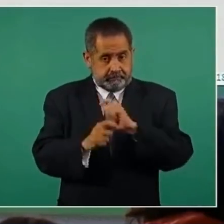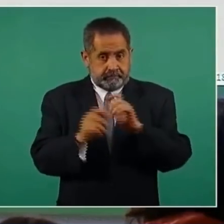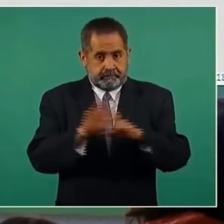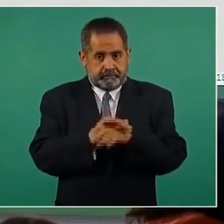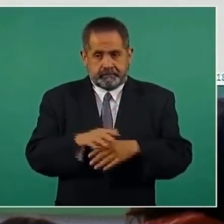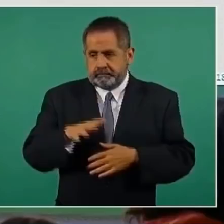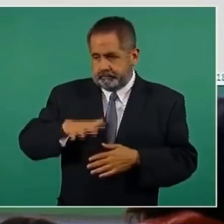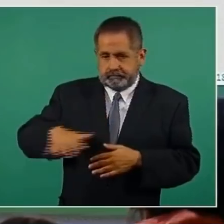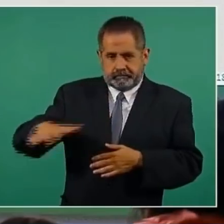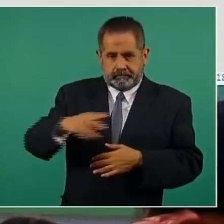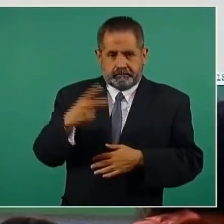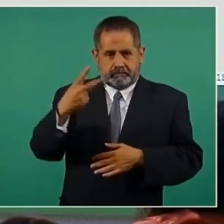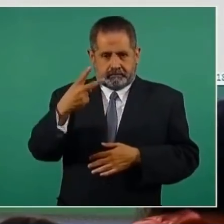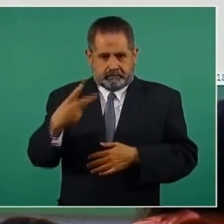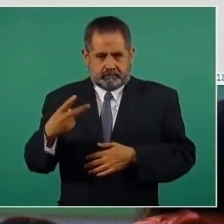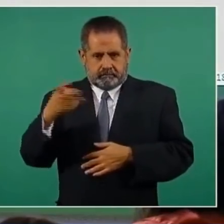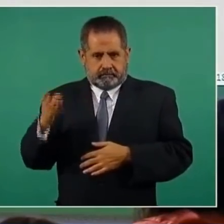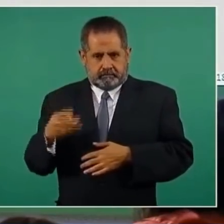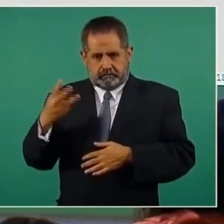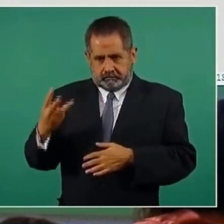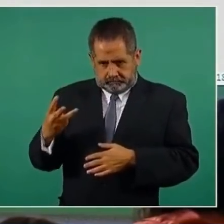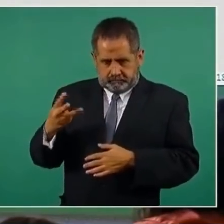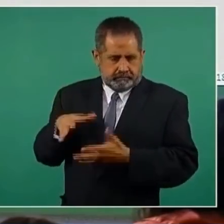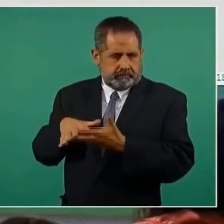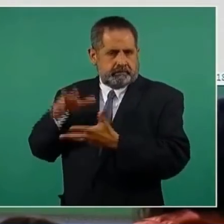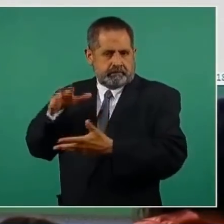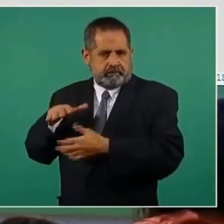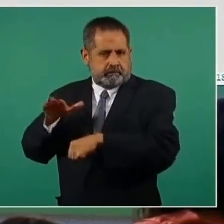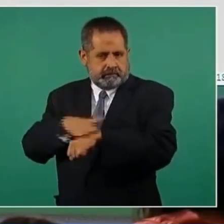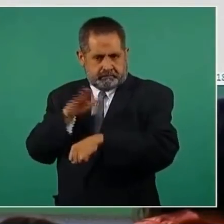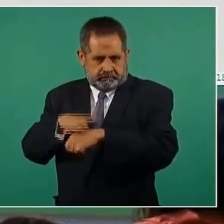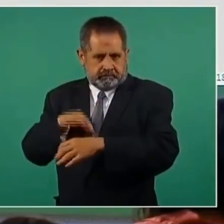además de las 2/3 partes,